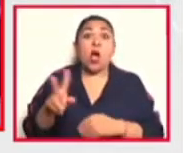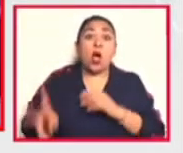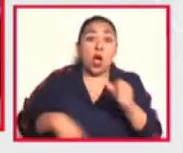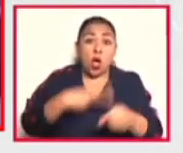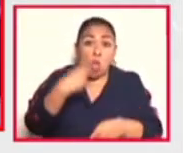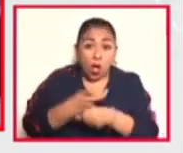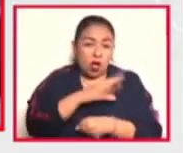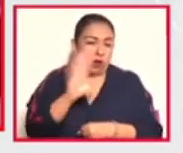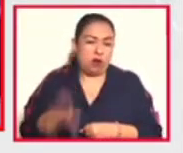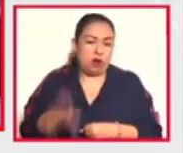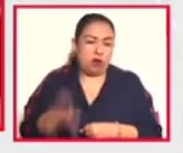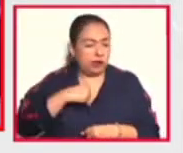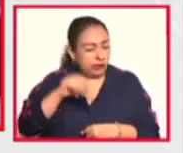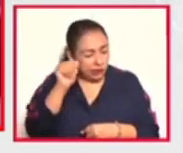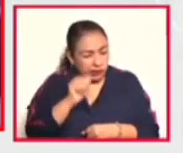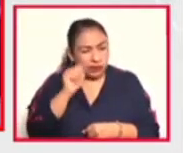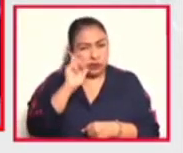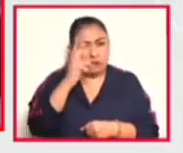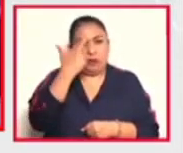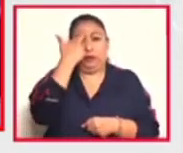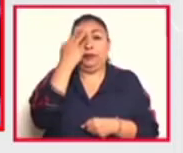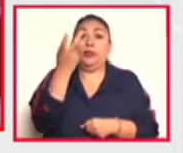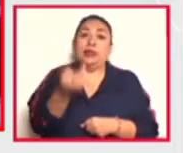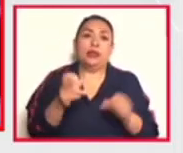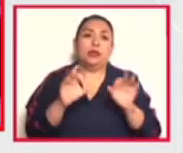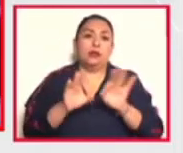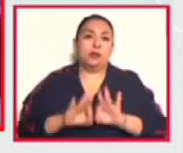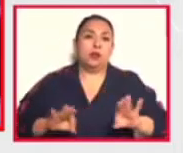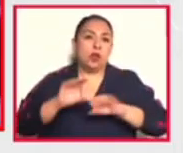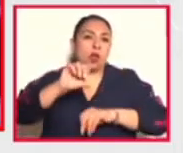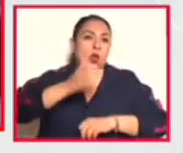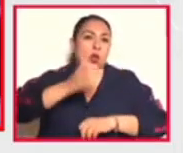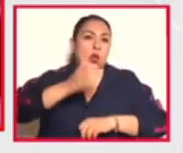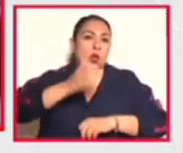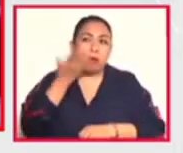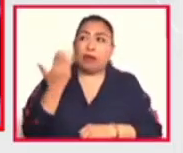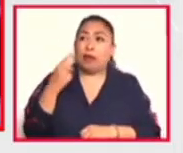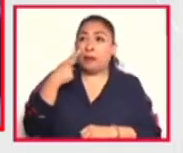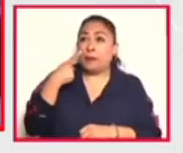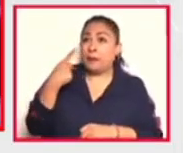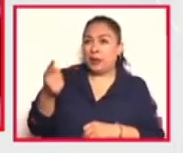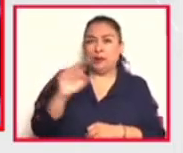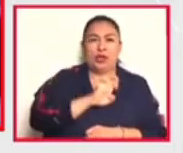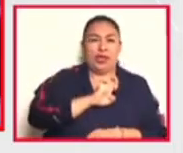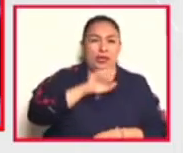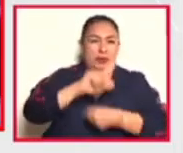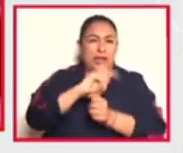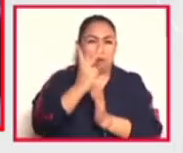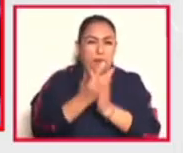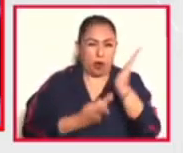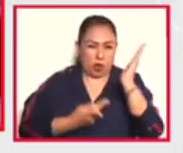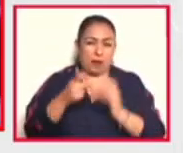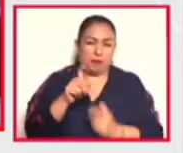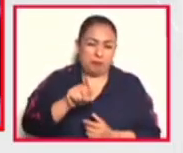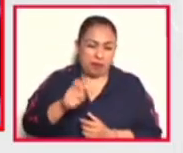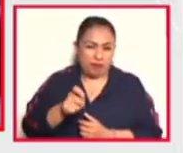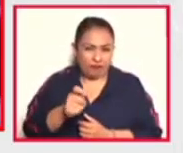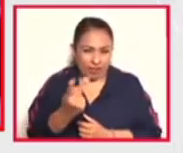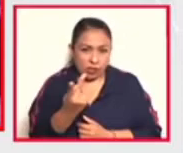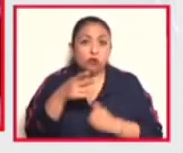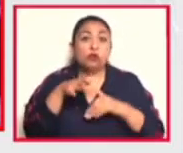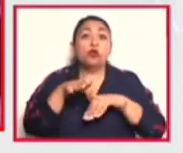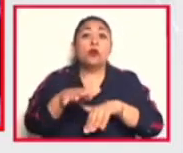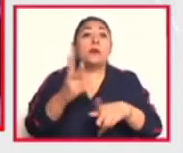en el pensamiento, y de eso se trata esta tradición. Acabamos de ver ahorita un programa especial de lo que ha ocurrido en el